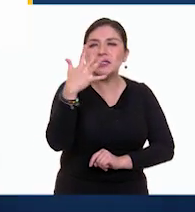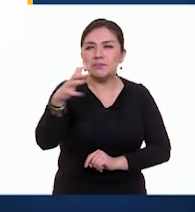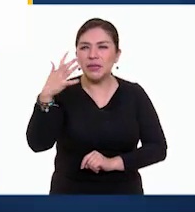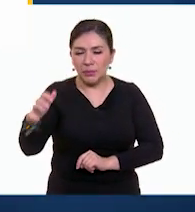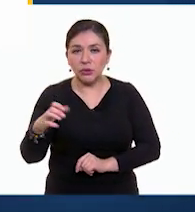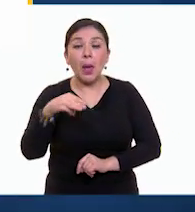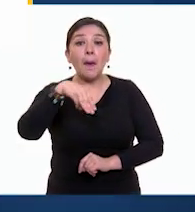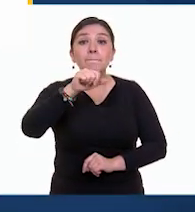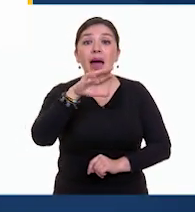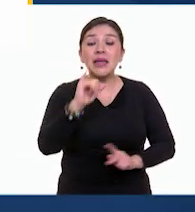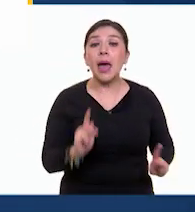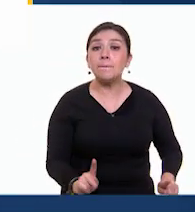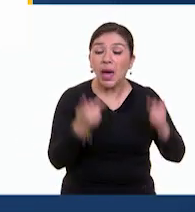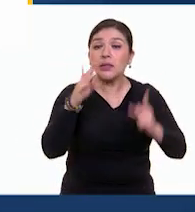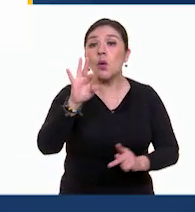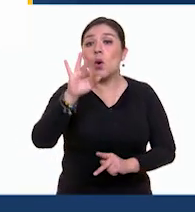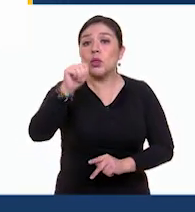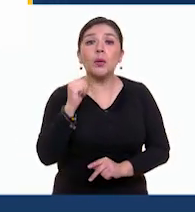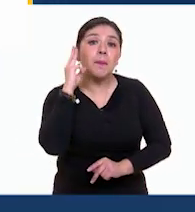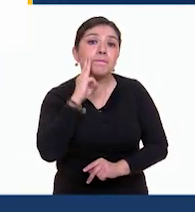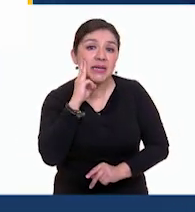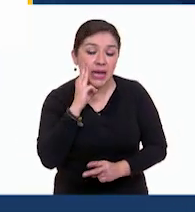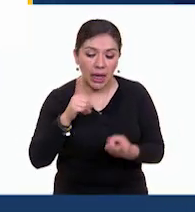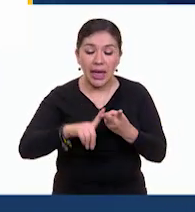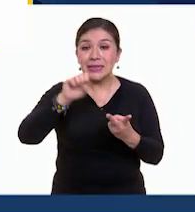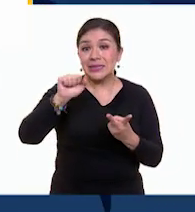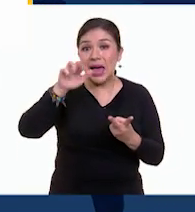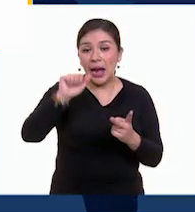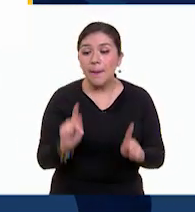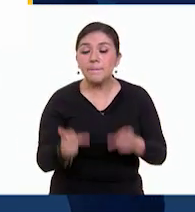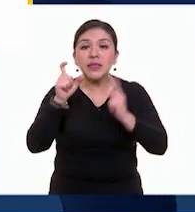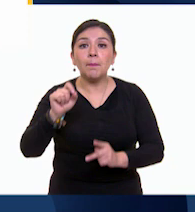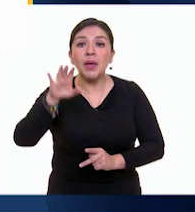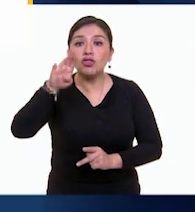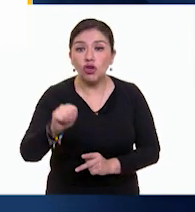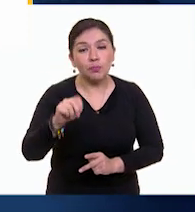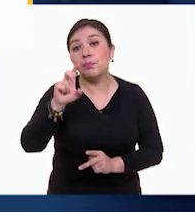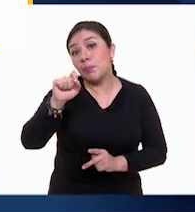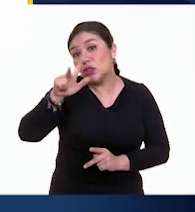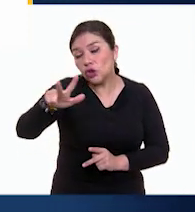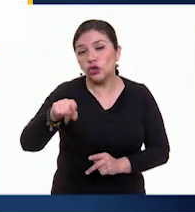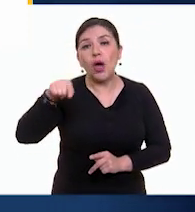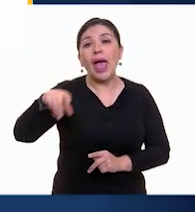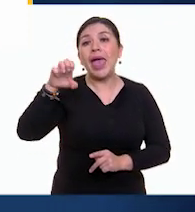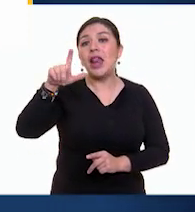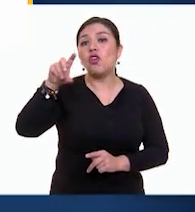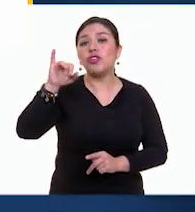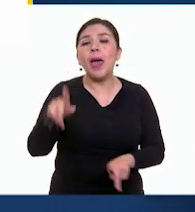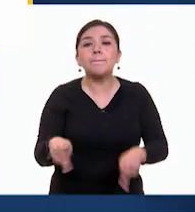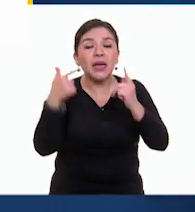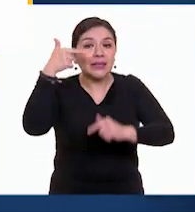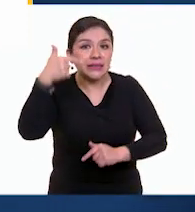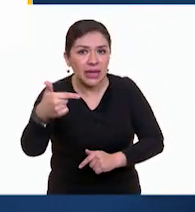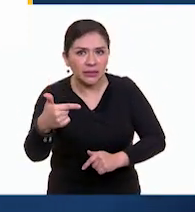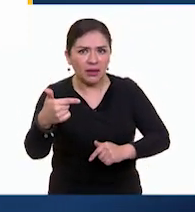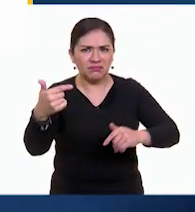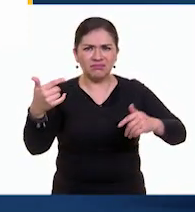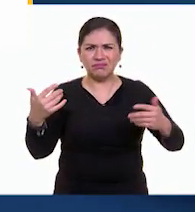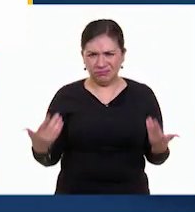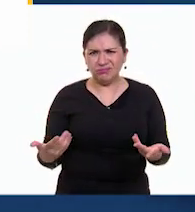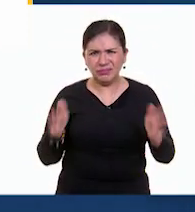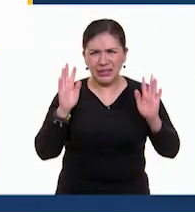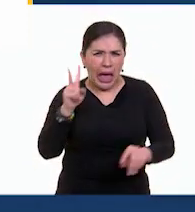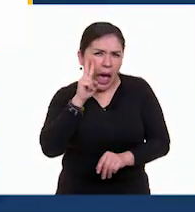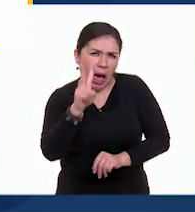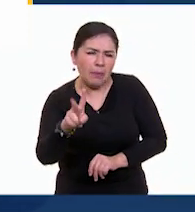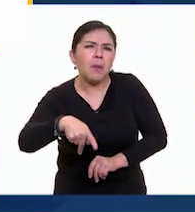total 49 manzanas. Sara vendió 28 y Elodia 7. Bueno, pero no veo de qué manera